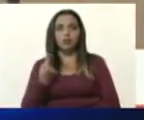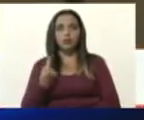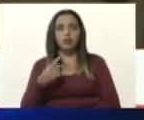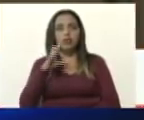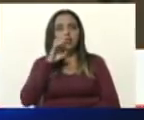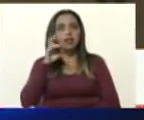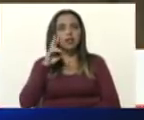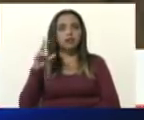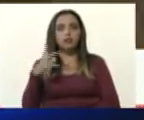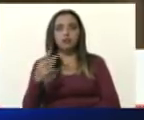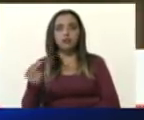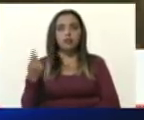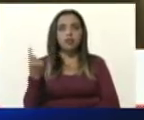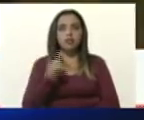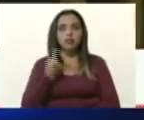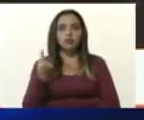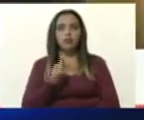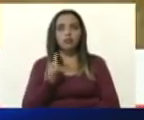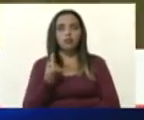un país